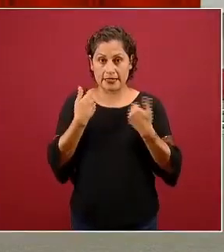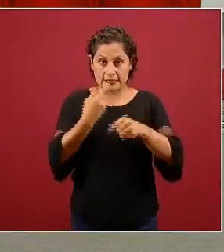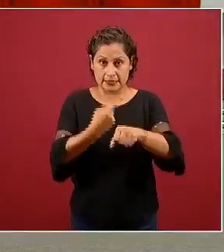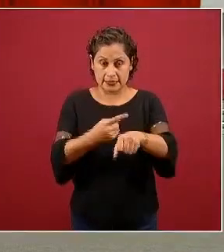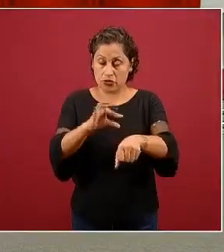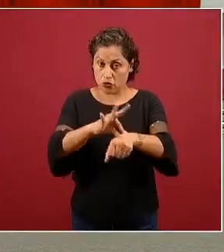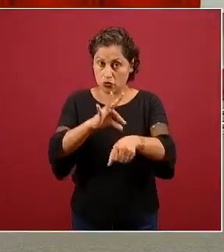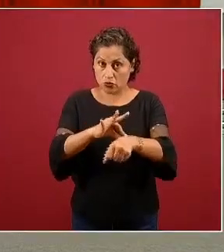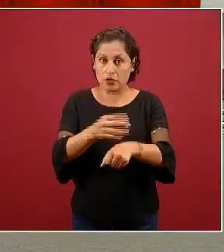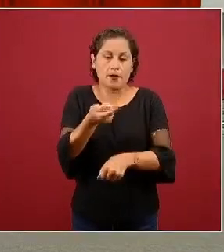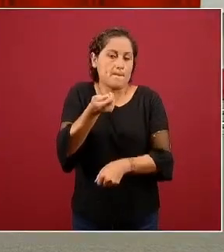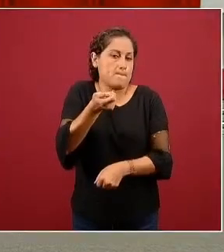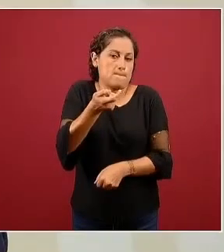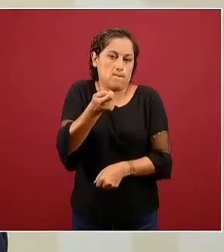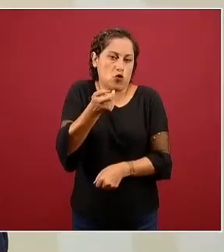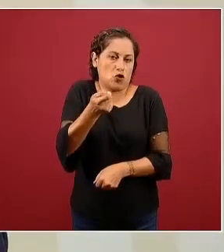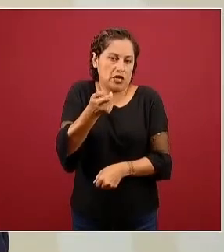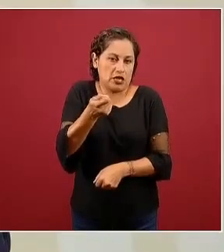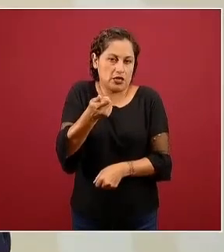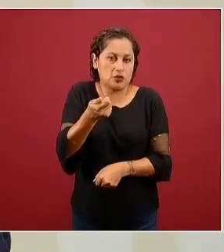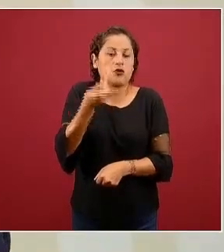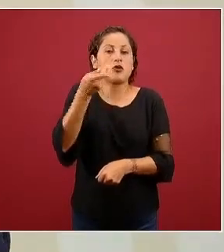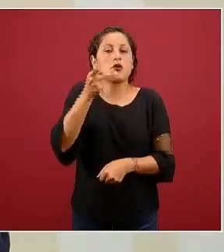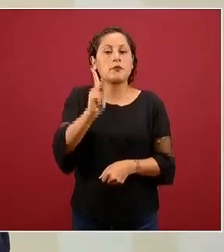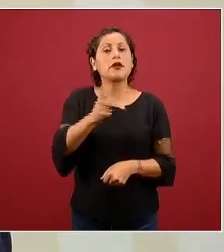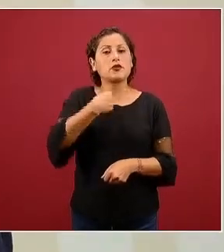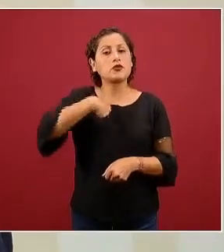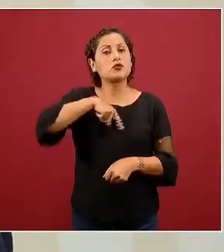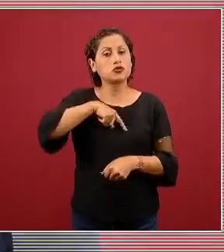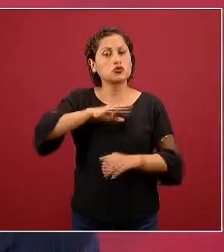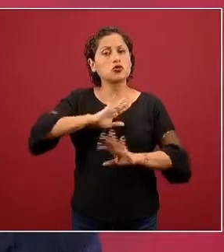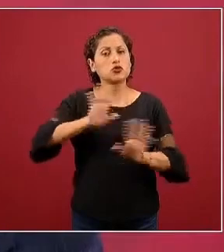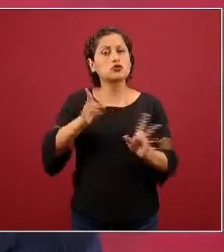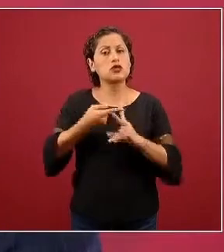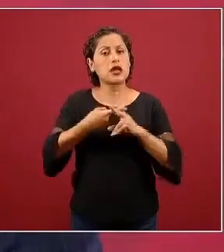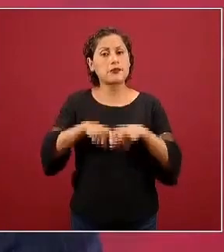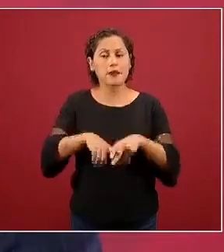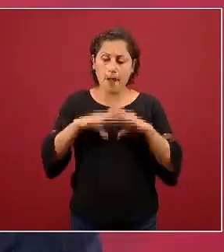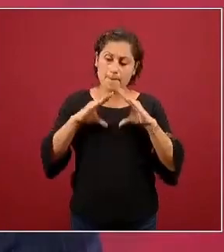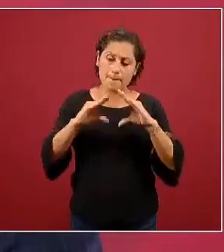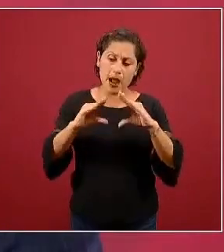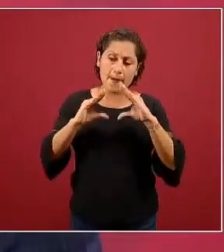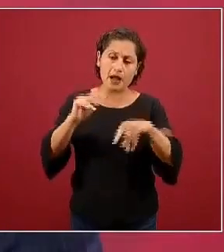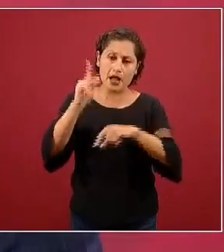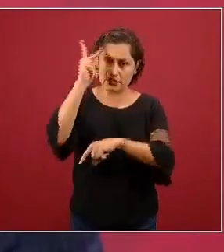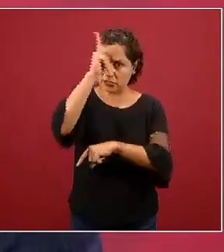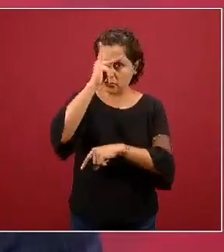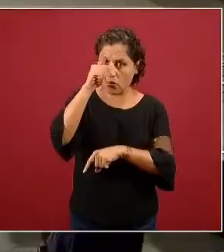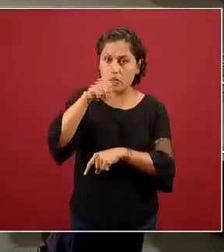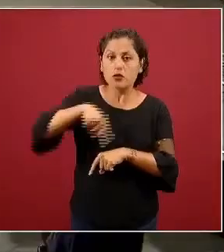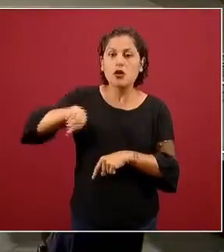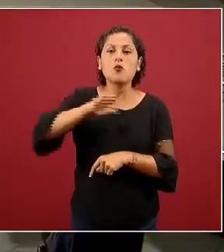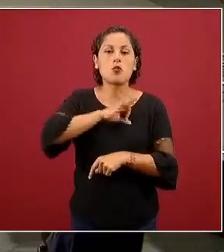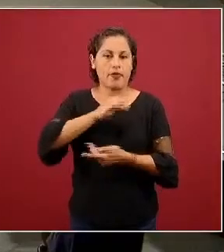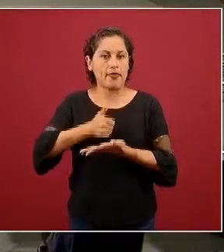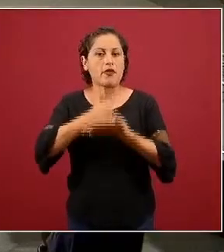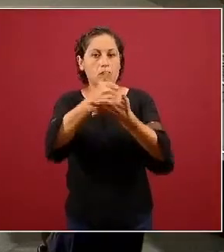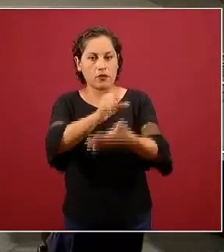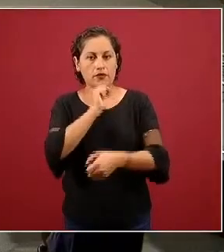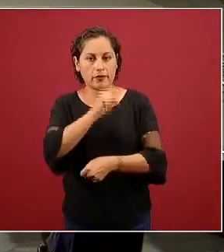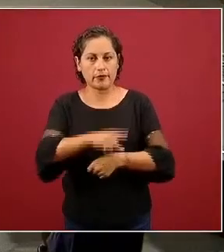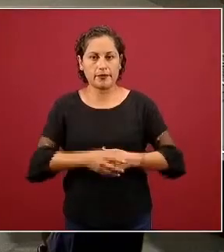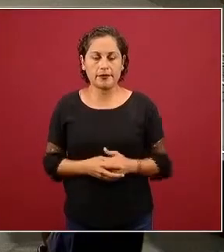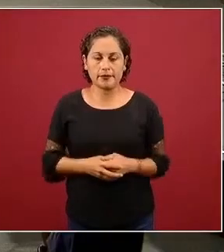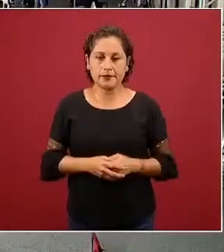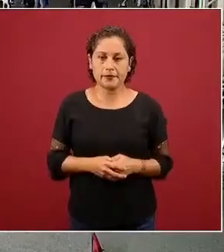estado trabajando por capacitar a una amplia red de psicólogos y médicos para la atención.